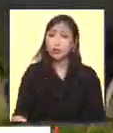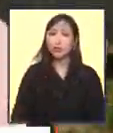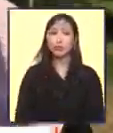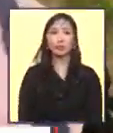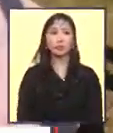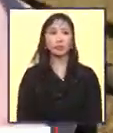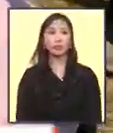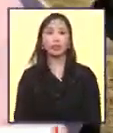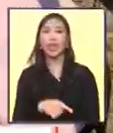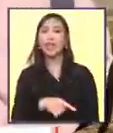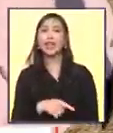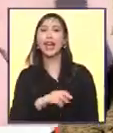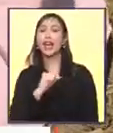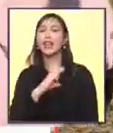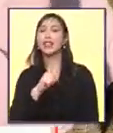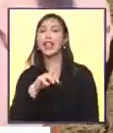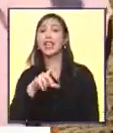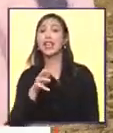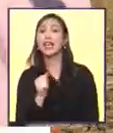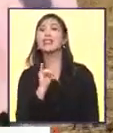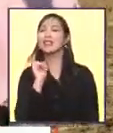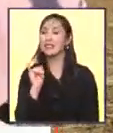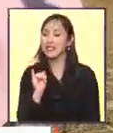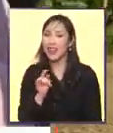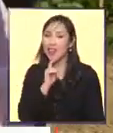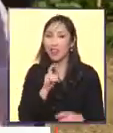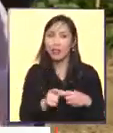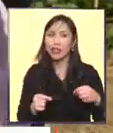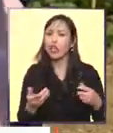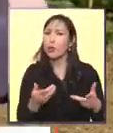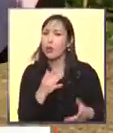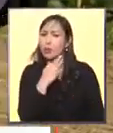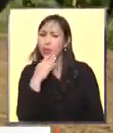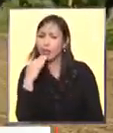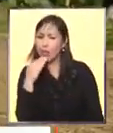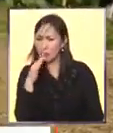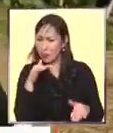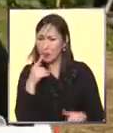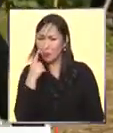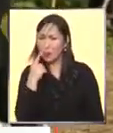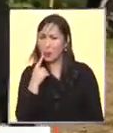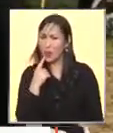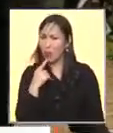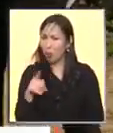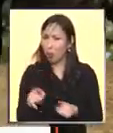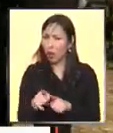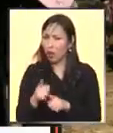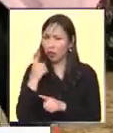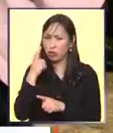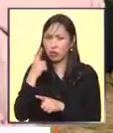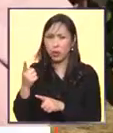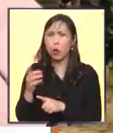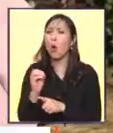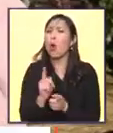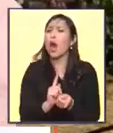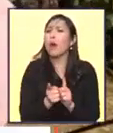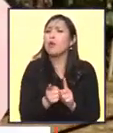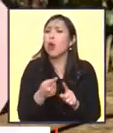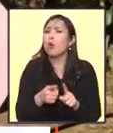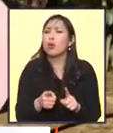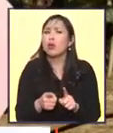Esta es la acelga. Acelga tallo rojo. ¿Y en términos de sabor, es el mismo sabor que conocemos por acelga o tiene alguna variación con el